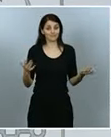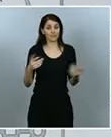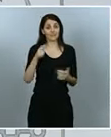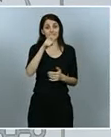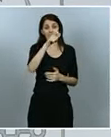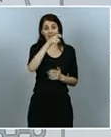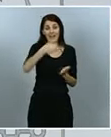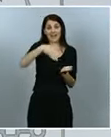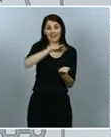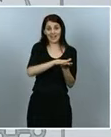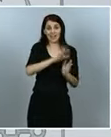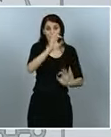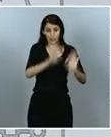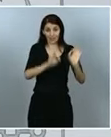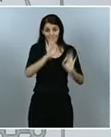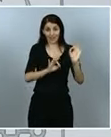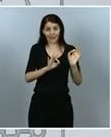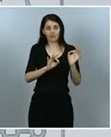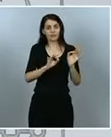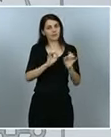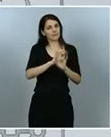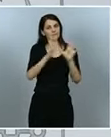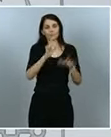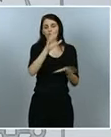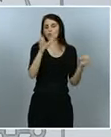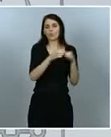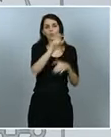nuestros grupos de personas mayores ha sido incluso